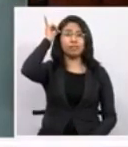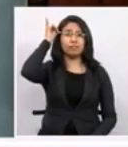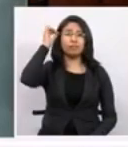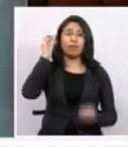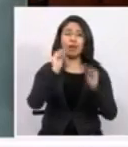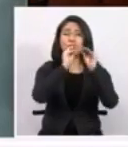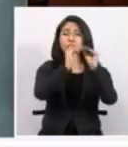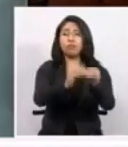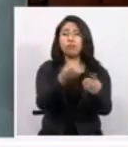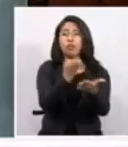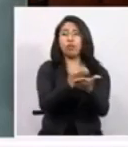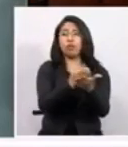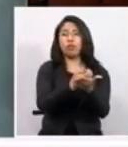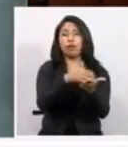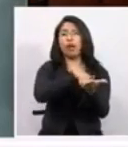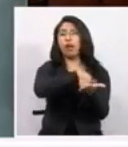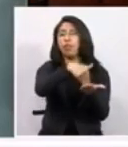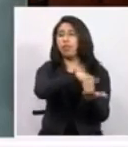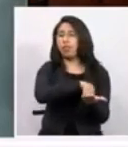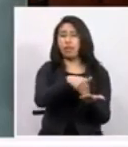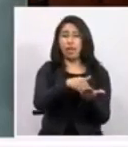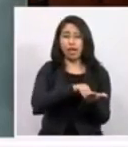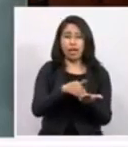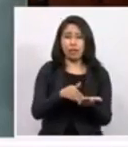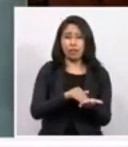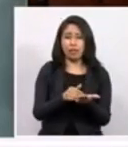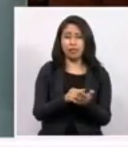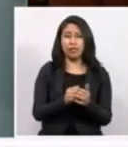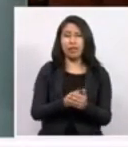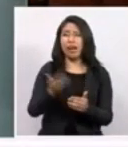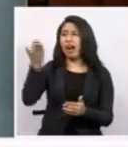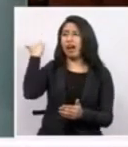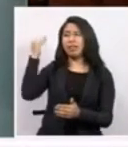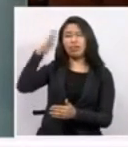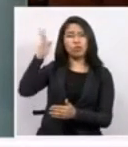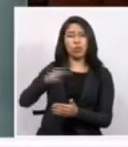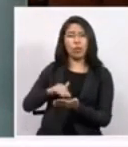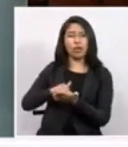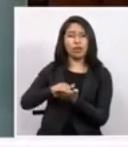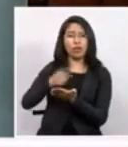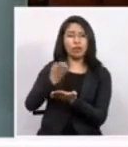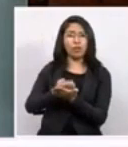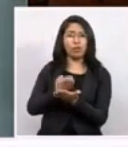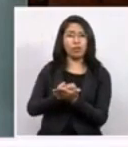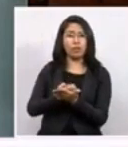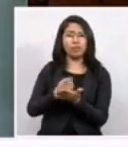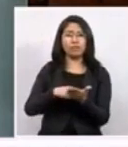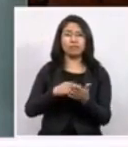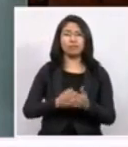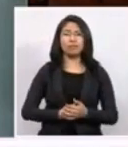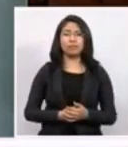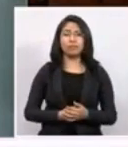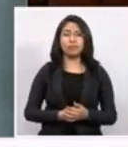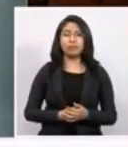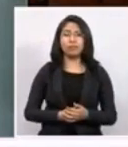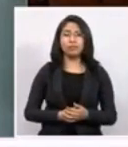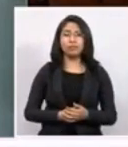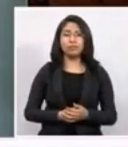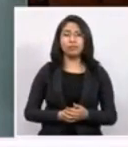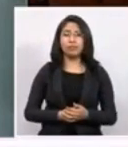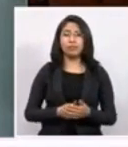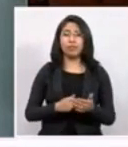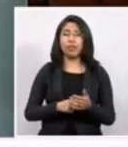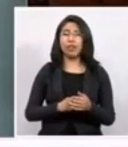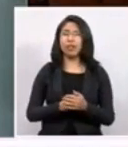economía con cifras que no se veían ni en una de las peores crisis que sufrió Bolivia en el gobierno de la UDP en